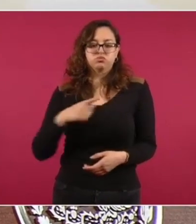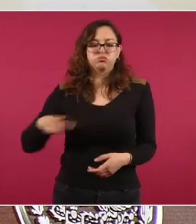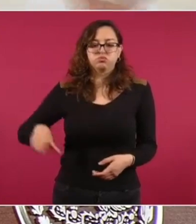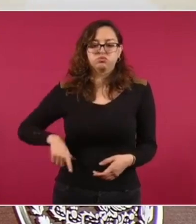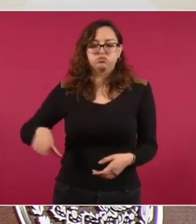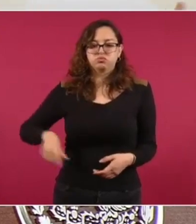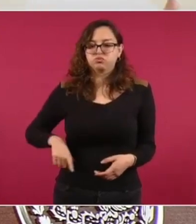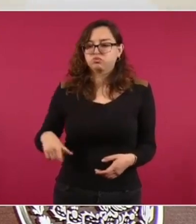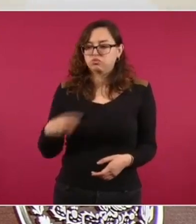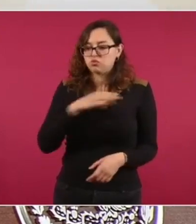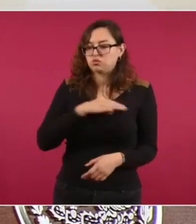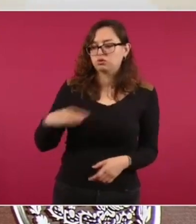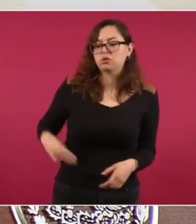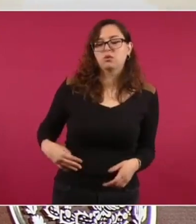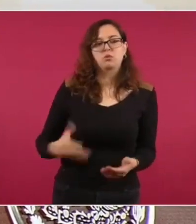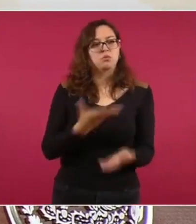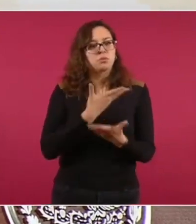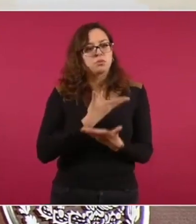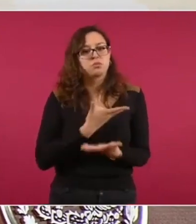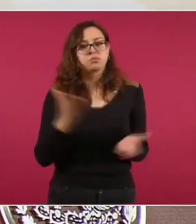Como hicimos esto